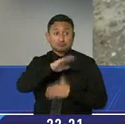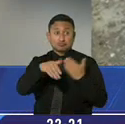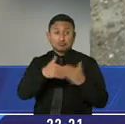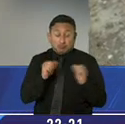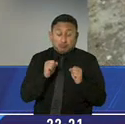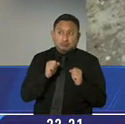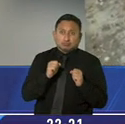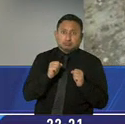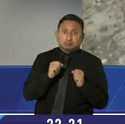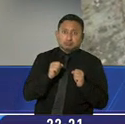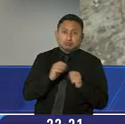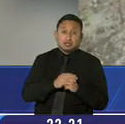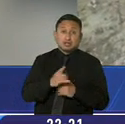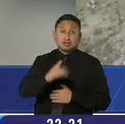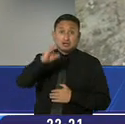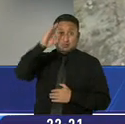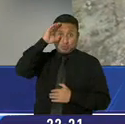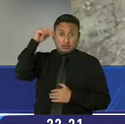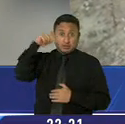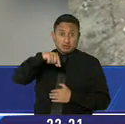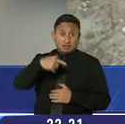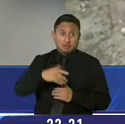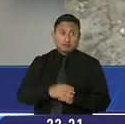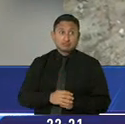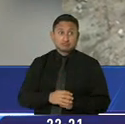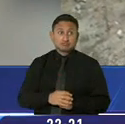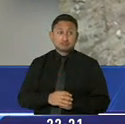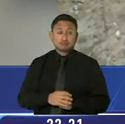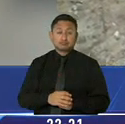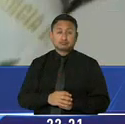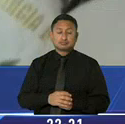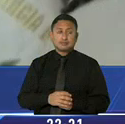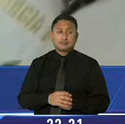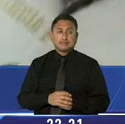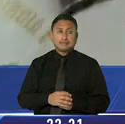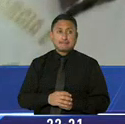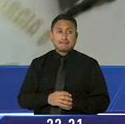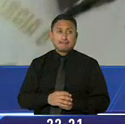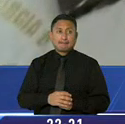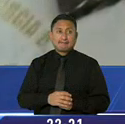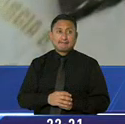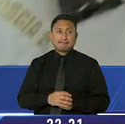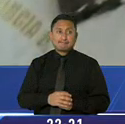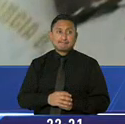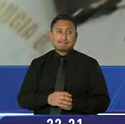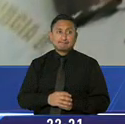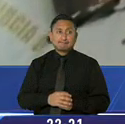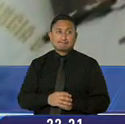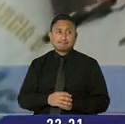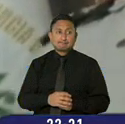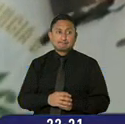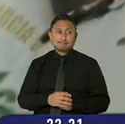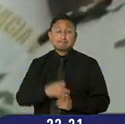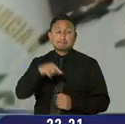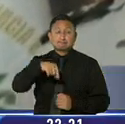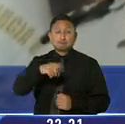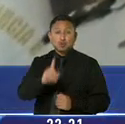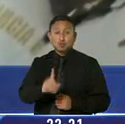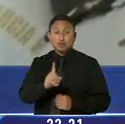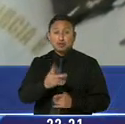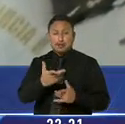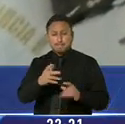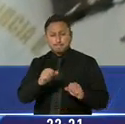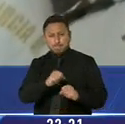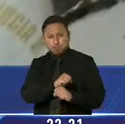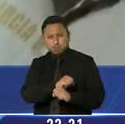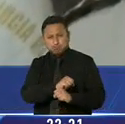los policías que a esa hora de la madrugada descansaban. Sufrió una detonación producto de un artefacto